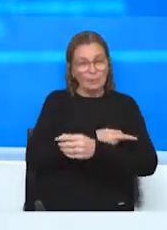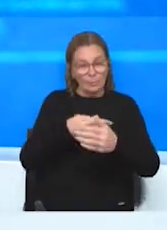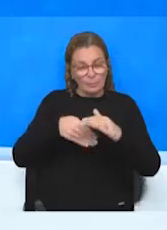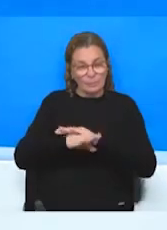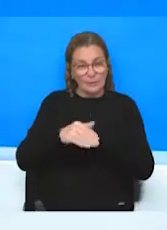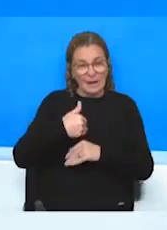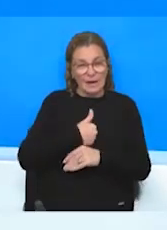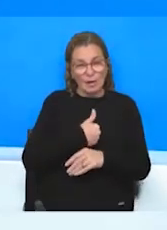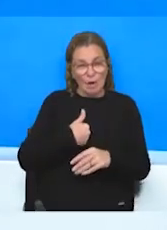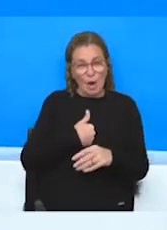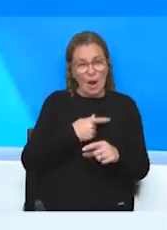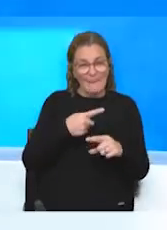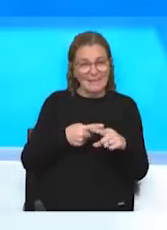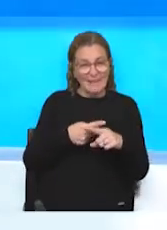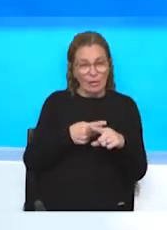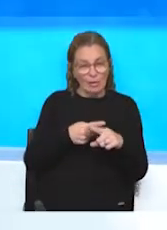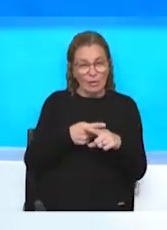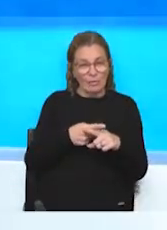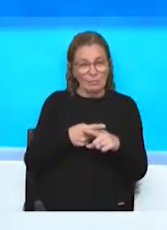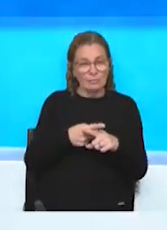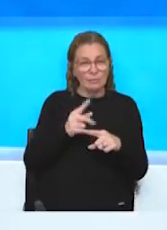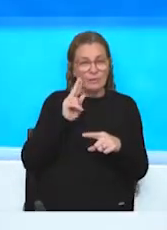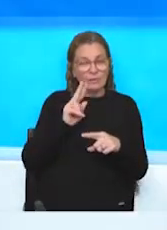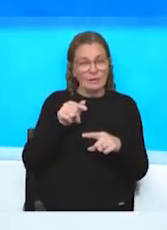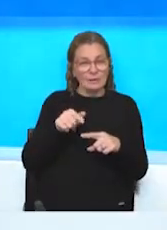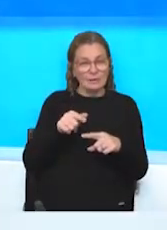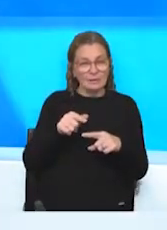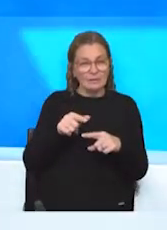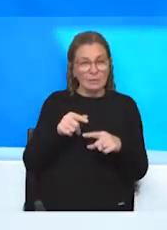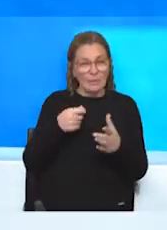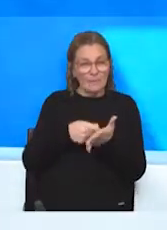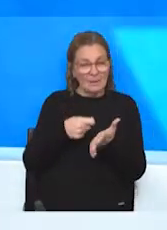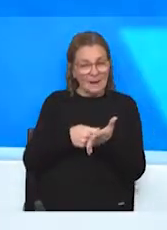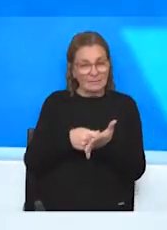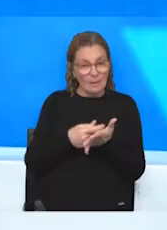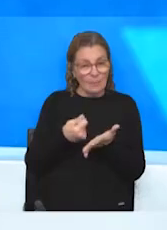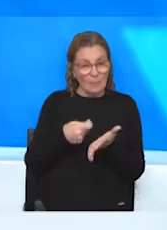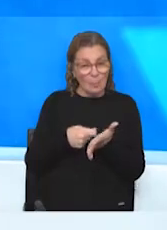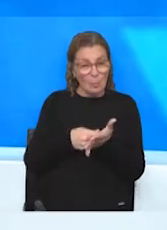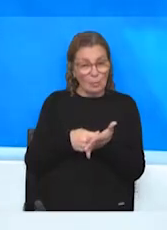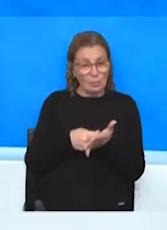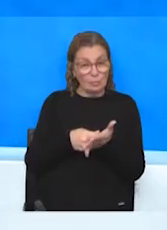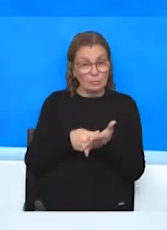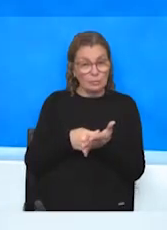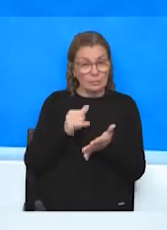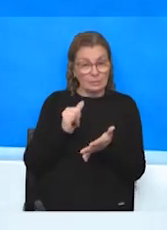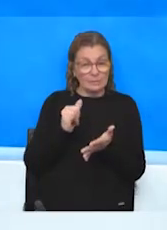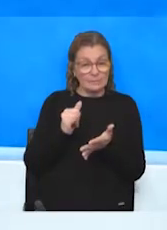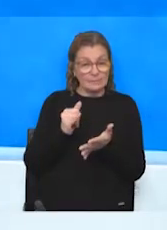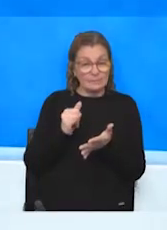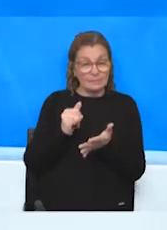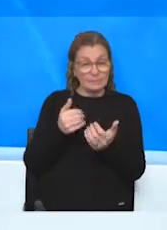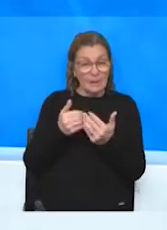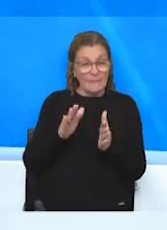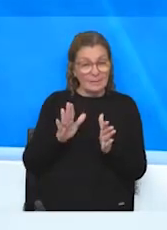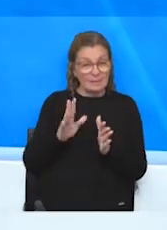rol de mediadores no cuando uno ve en perspectiva esto y la cantidad de dinero que que esto movió y mueve eh empieza